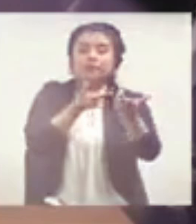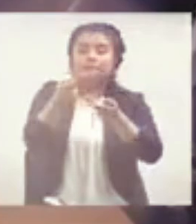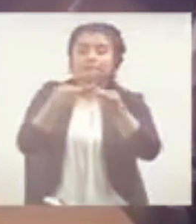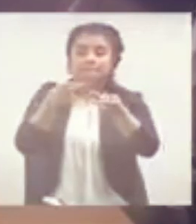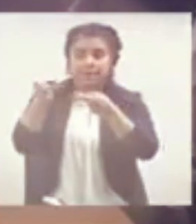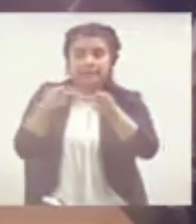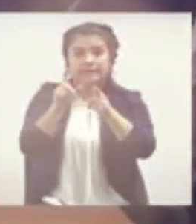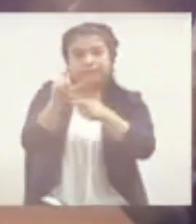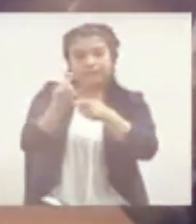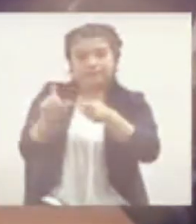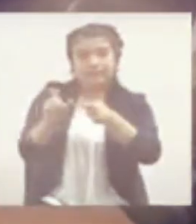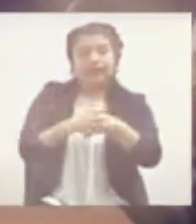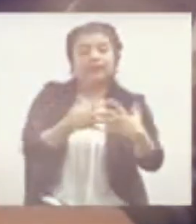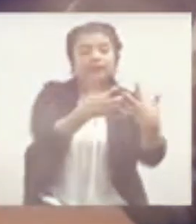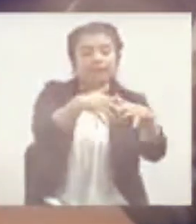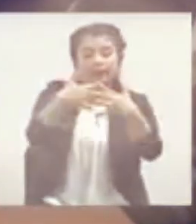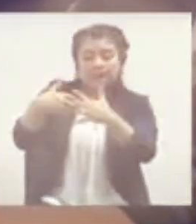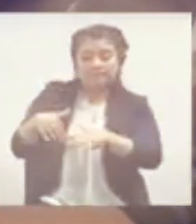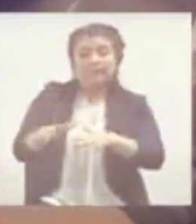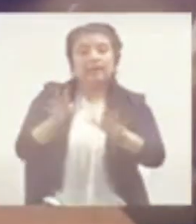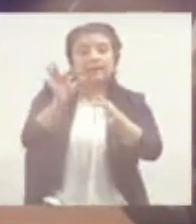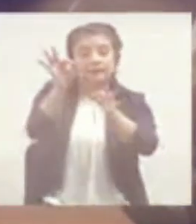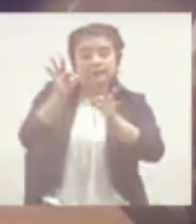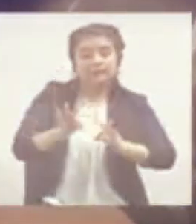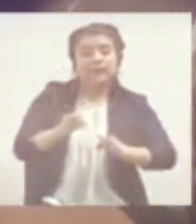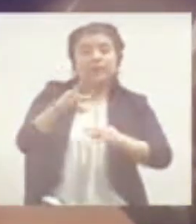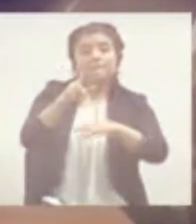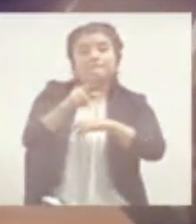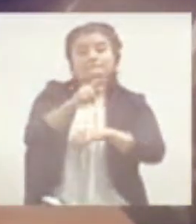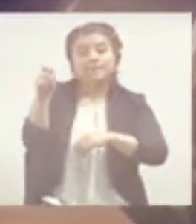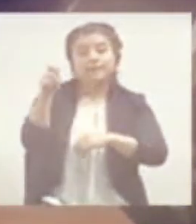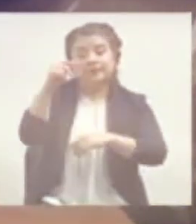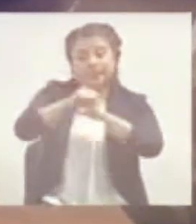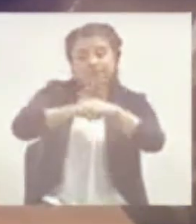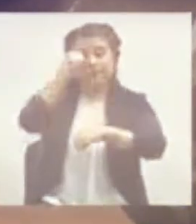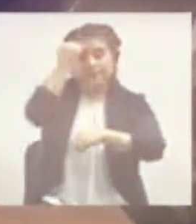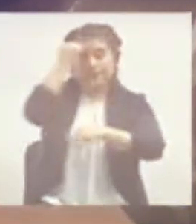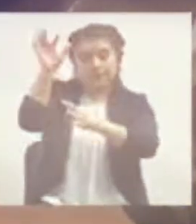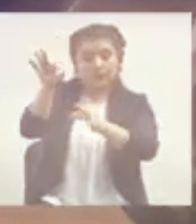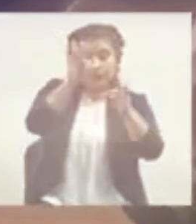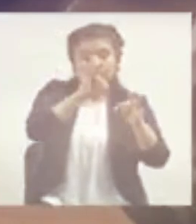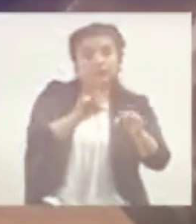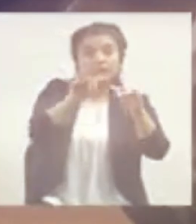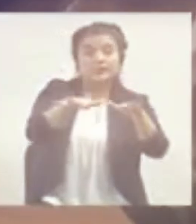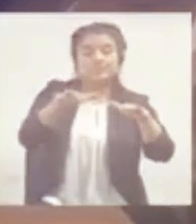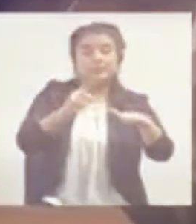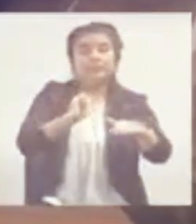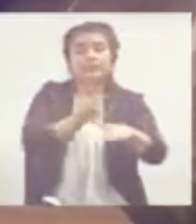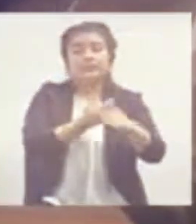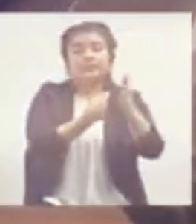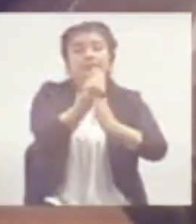de Pequeña y Mediana Empresa recibieron en el mes de febrero, fue el traslado por parte del Pleno de la